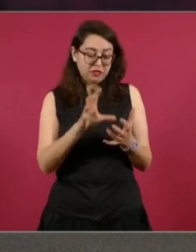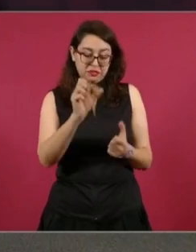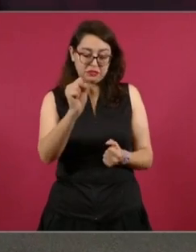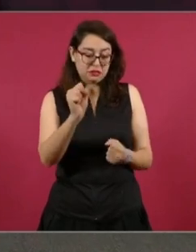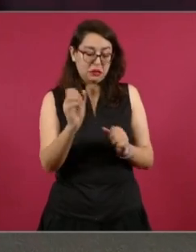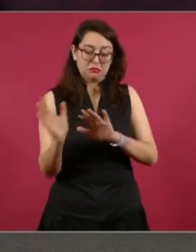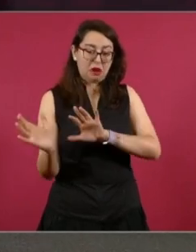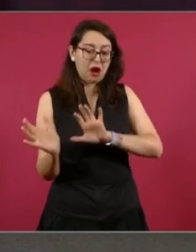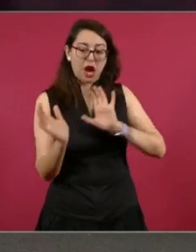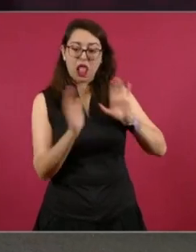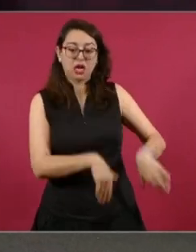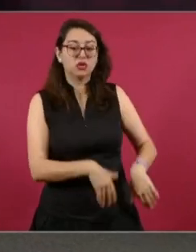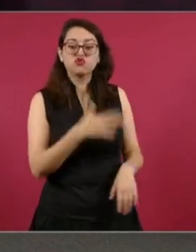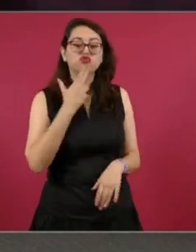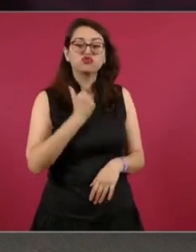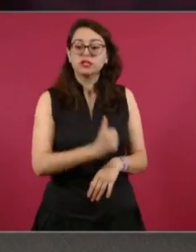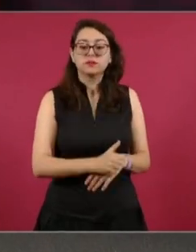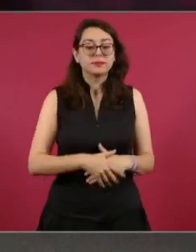a la basura.